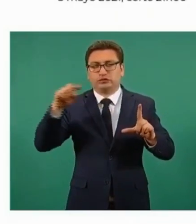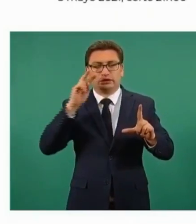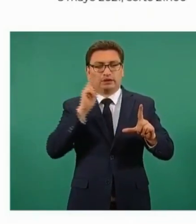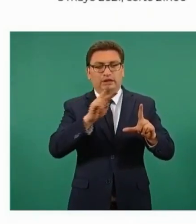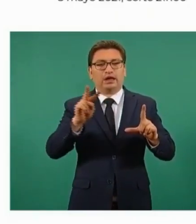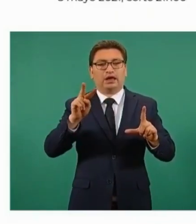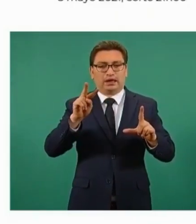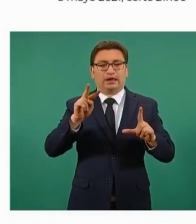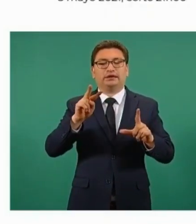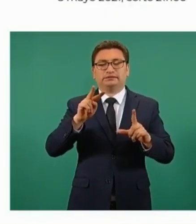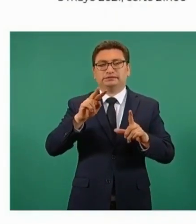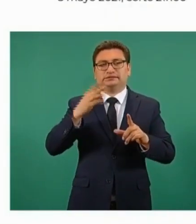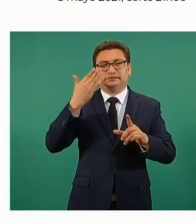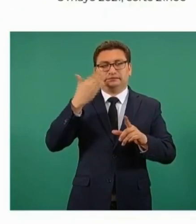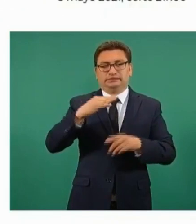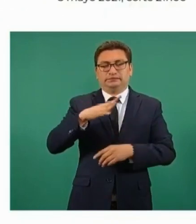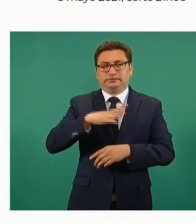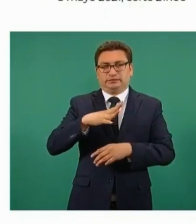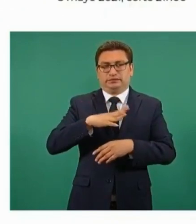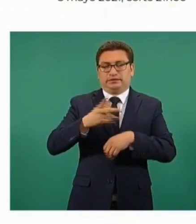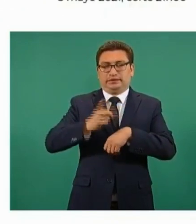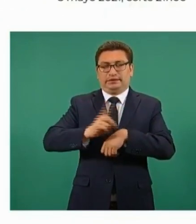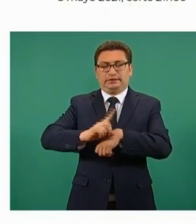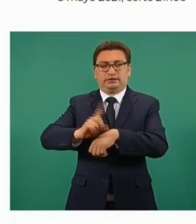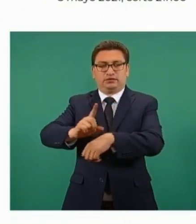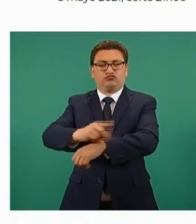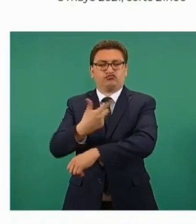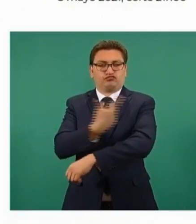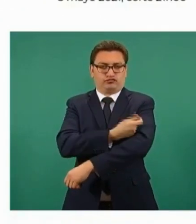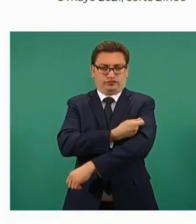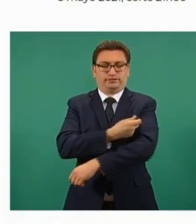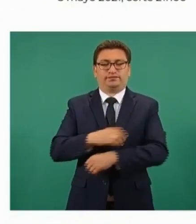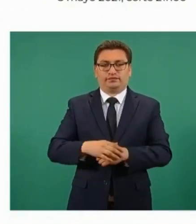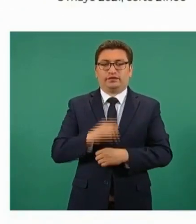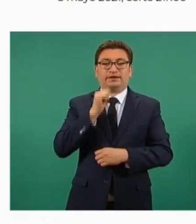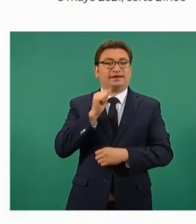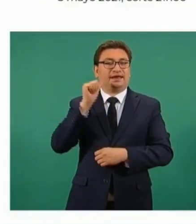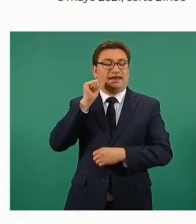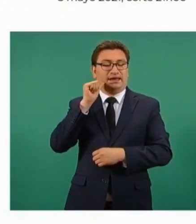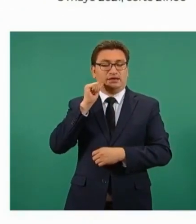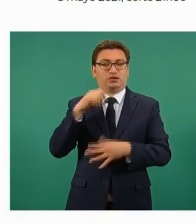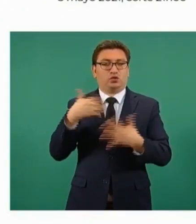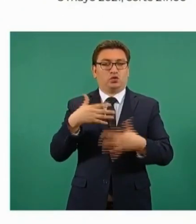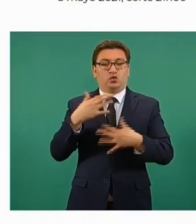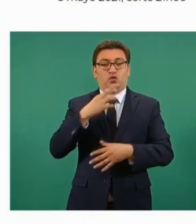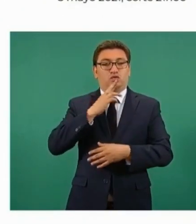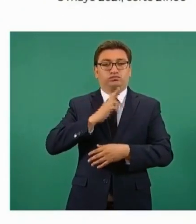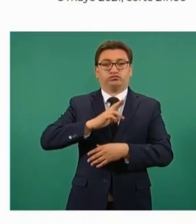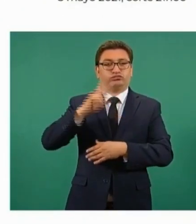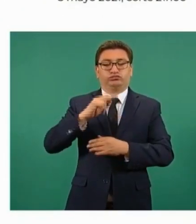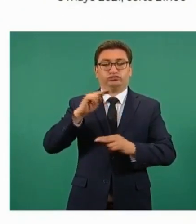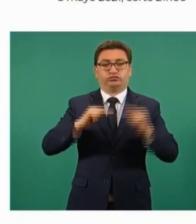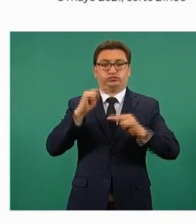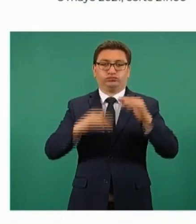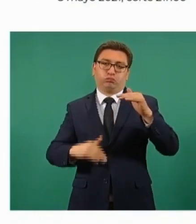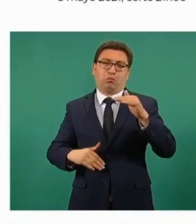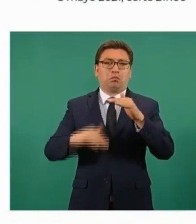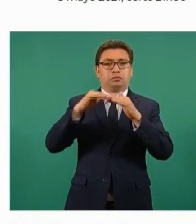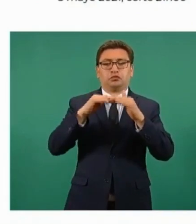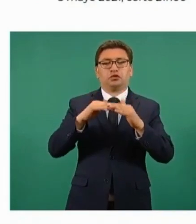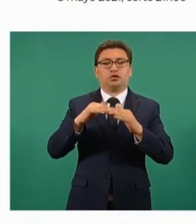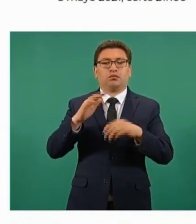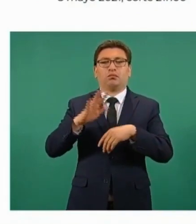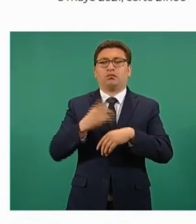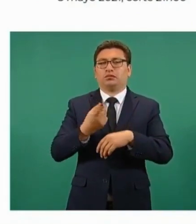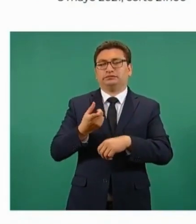se ha mantenido alguna cantidad de vacunación diaria. Ayer llegamos a una cifra récord, es la más alta día